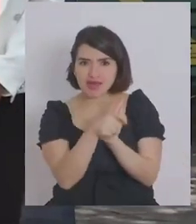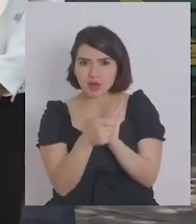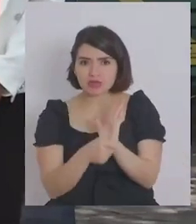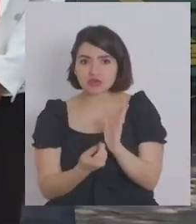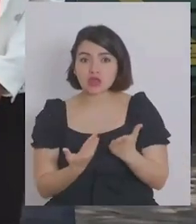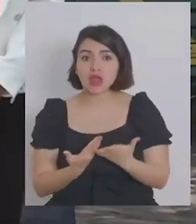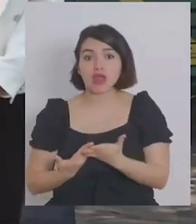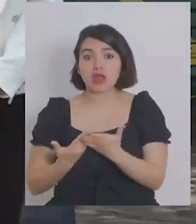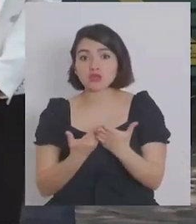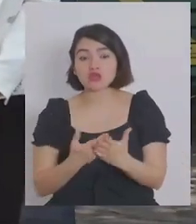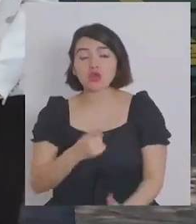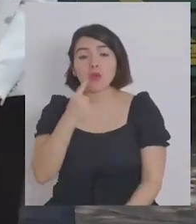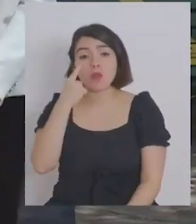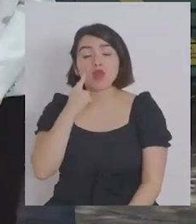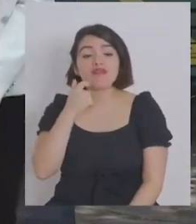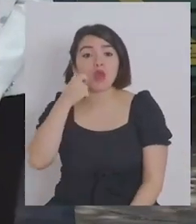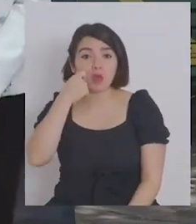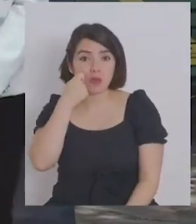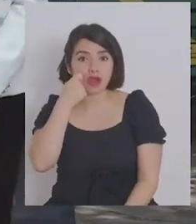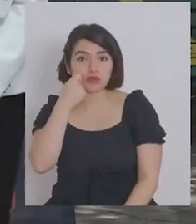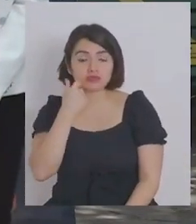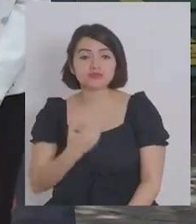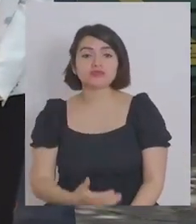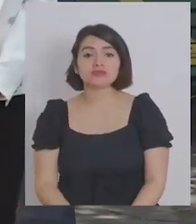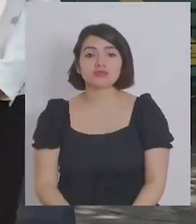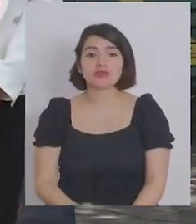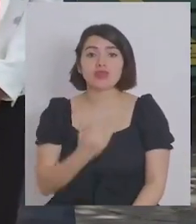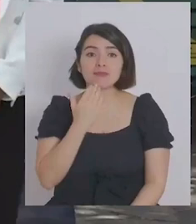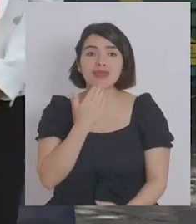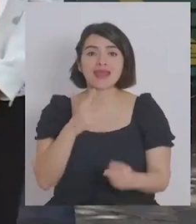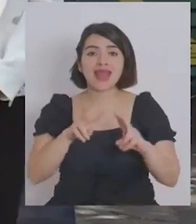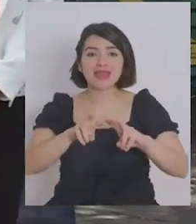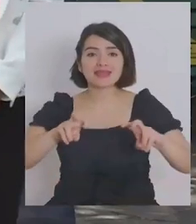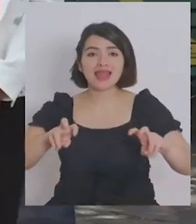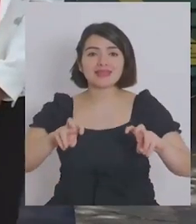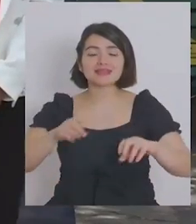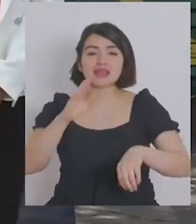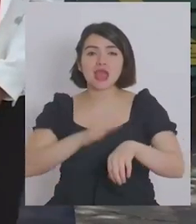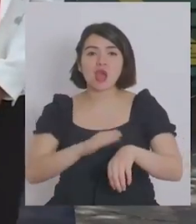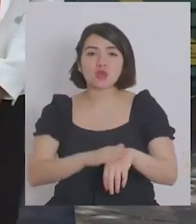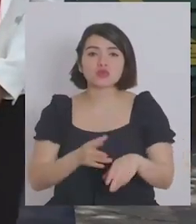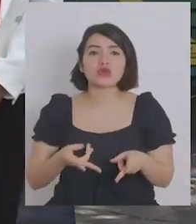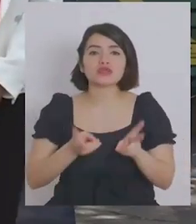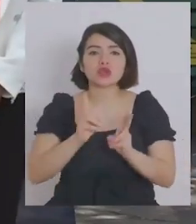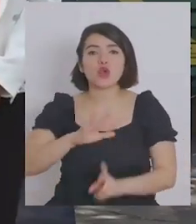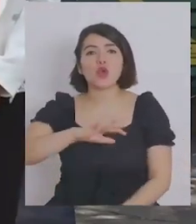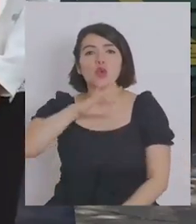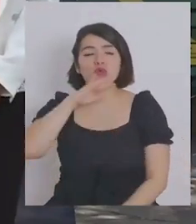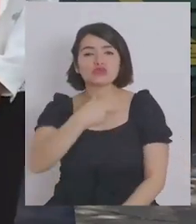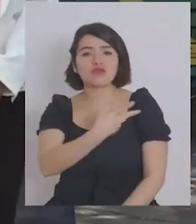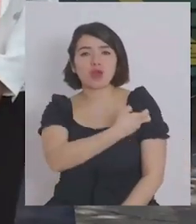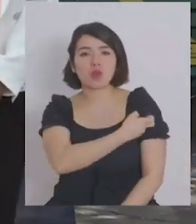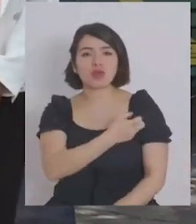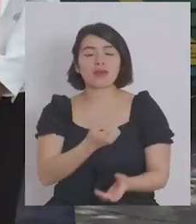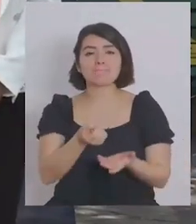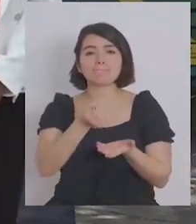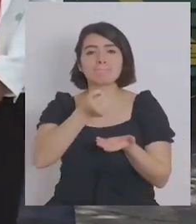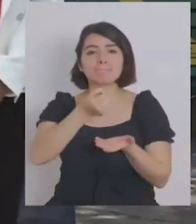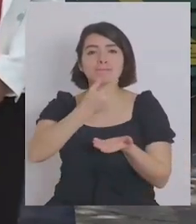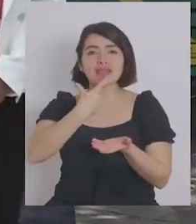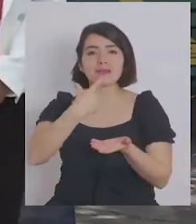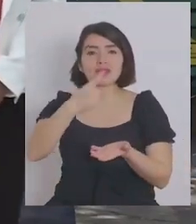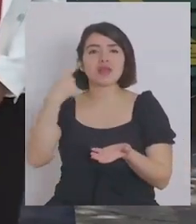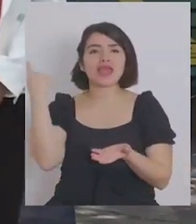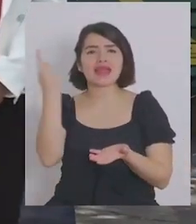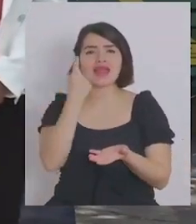clínicos y análisis cierto de autorizaciones de uso de vacuna y de medicamento en general es que un